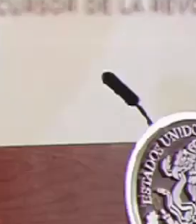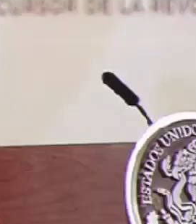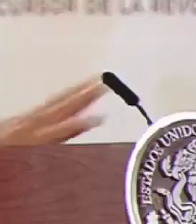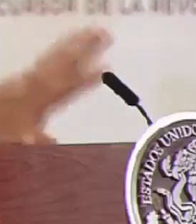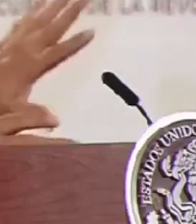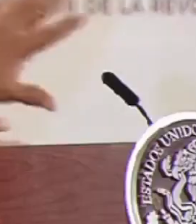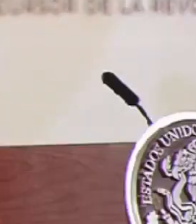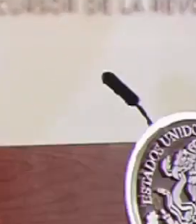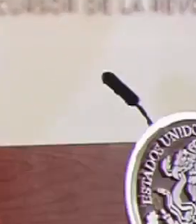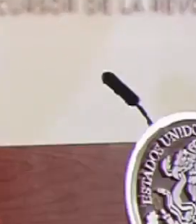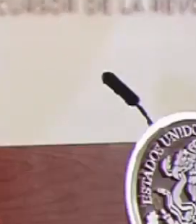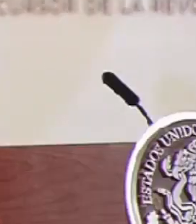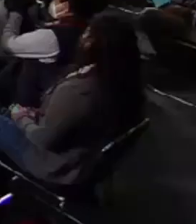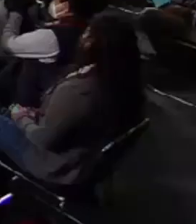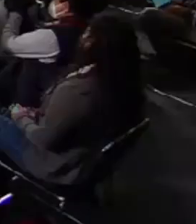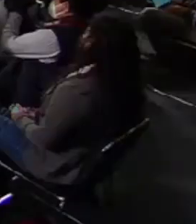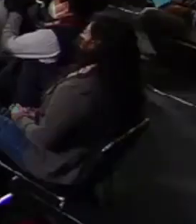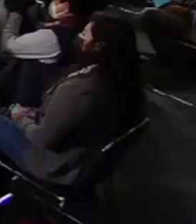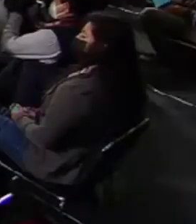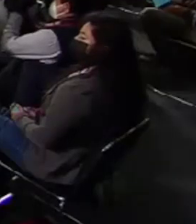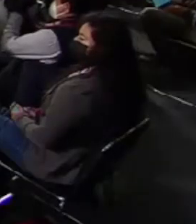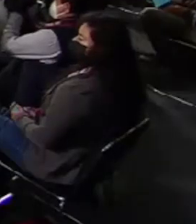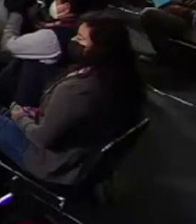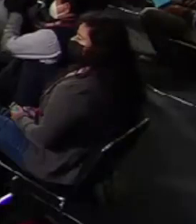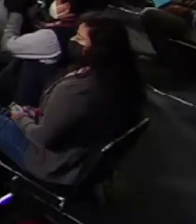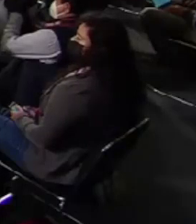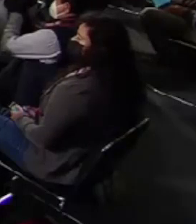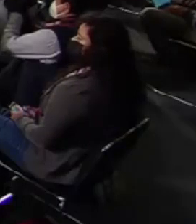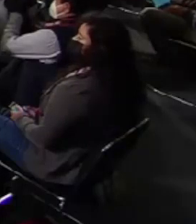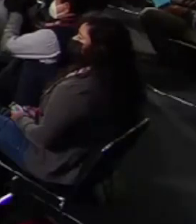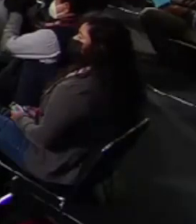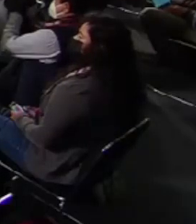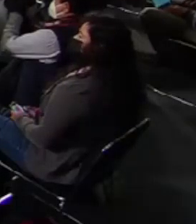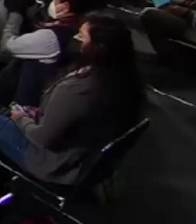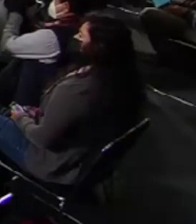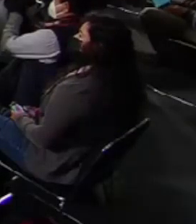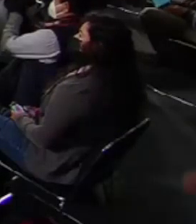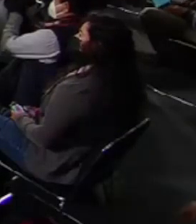porque para ellos o no existe el pueblo